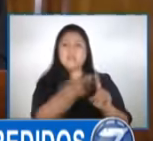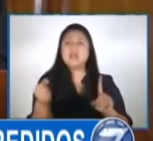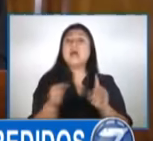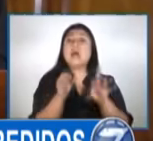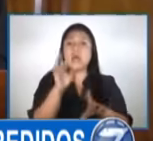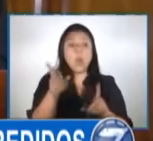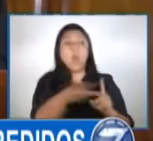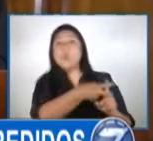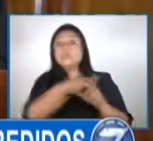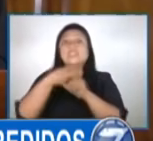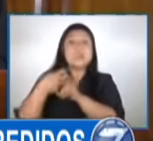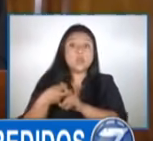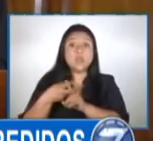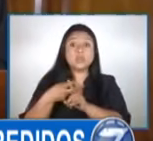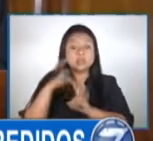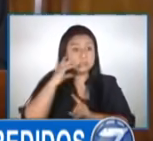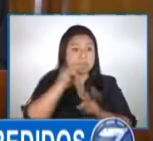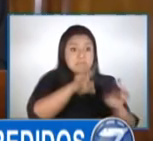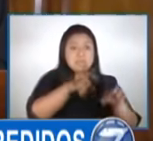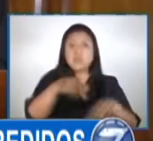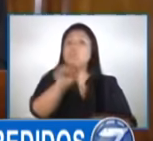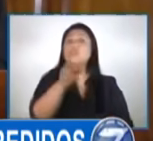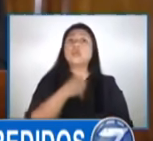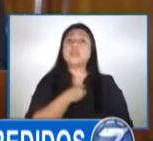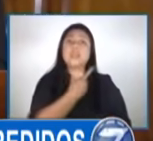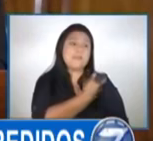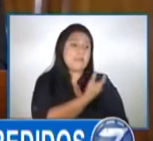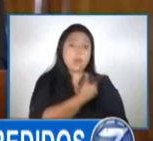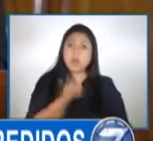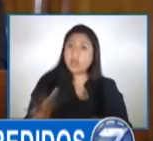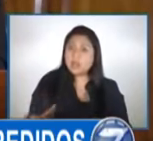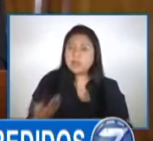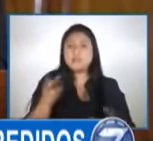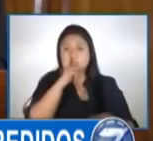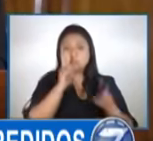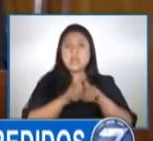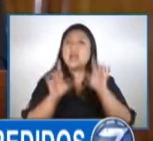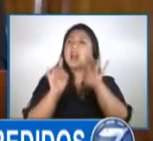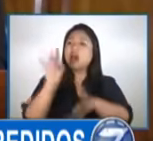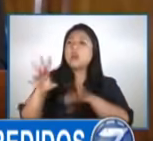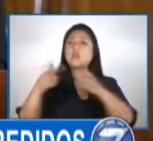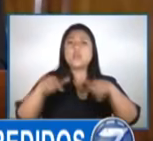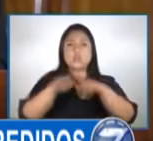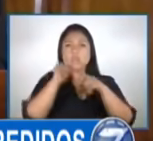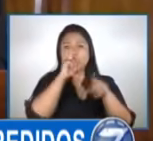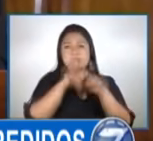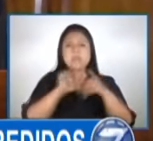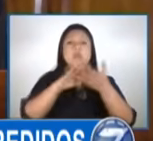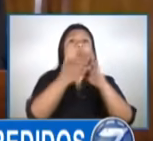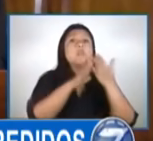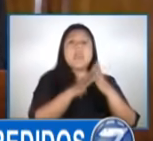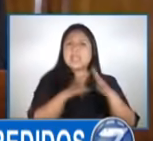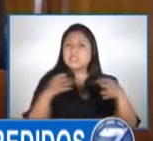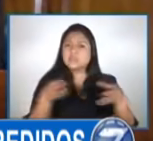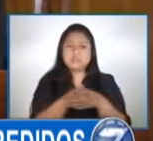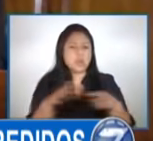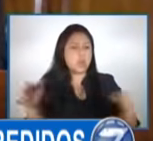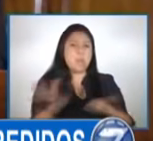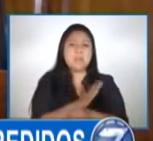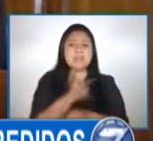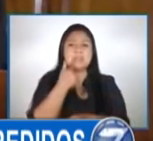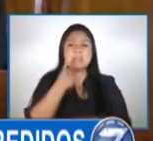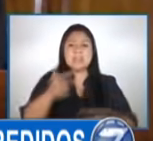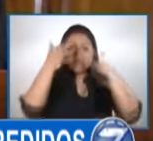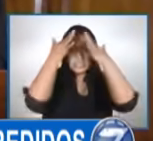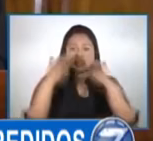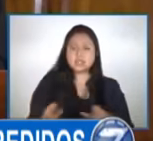incluso secuestros por parte de aquellos que se oponen a ser vacunados. Hay regiones del país en donde comunidades enteras han manifestado su